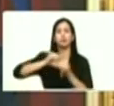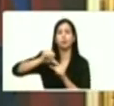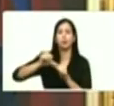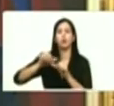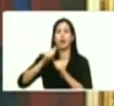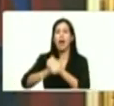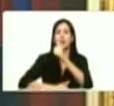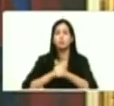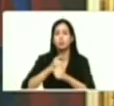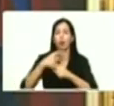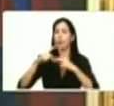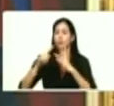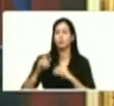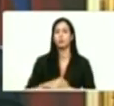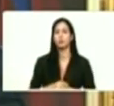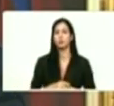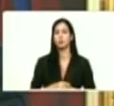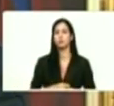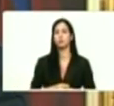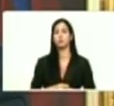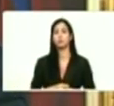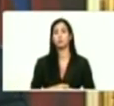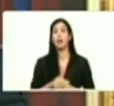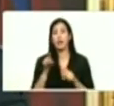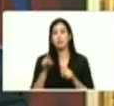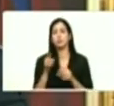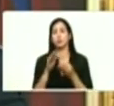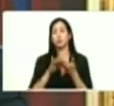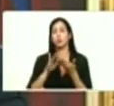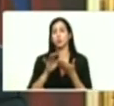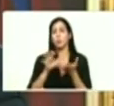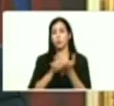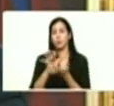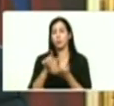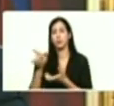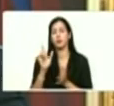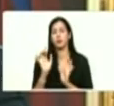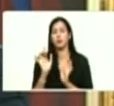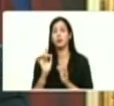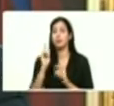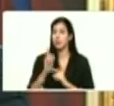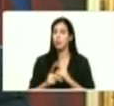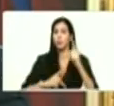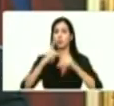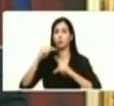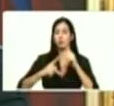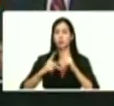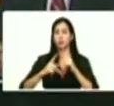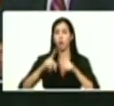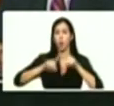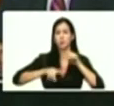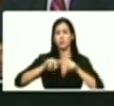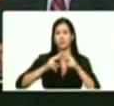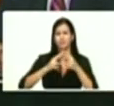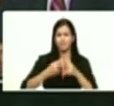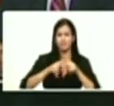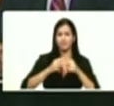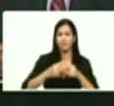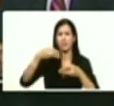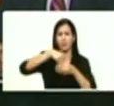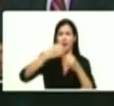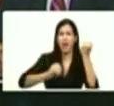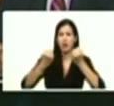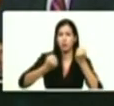está en la resolución del problema que te toca a ti Miguel Pérez Abad que es producir los repuestos los